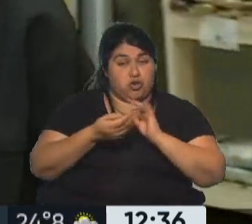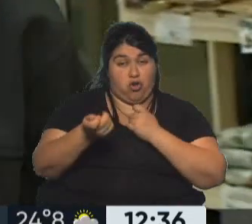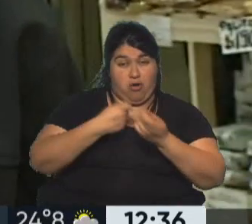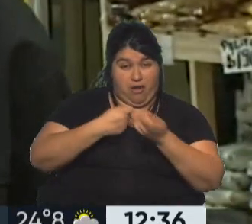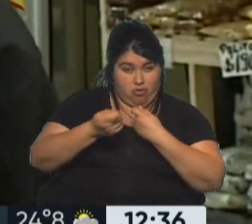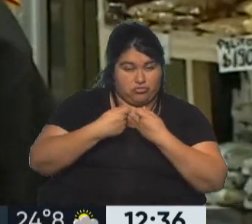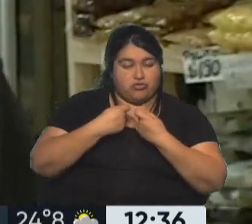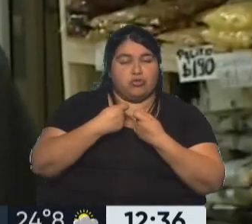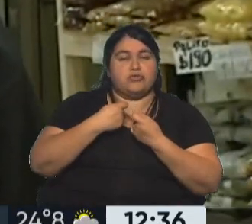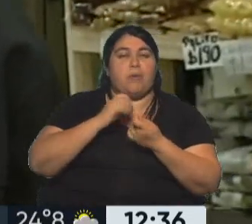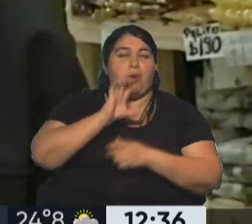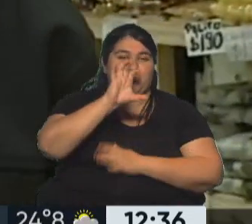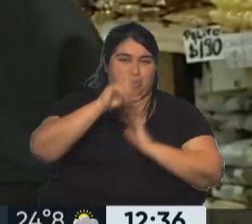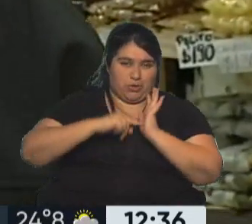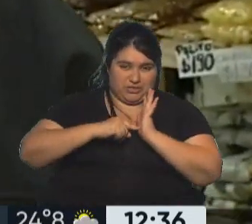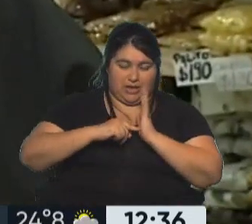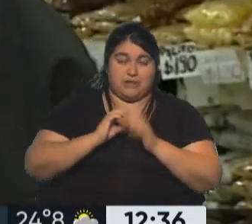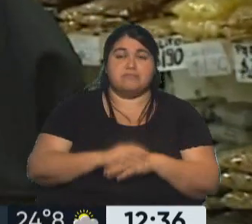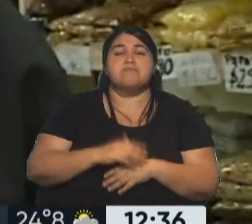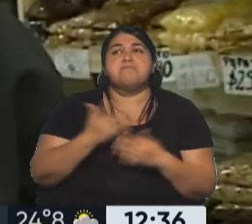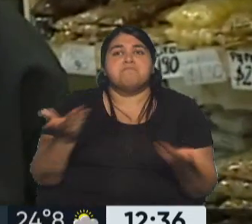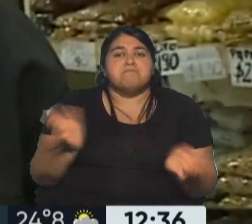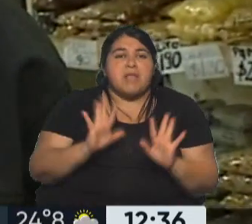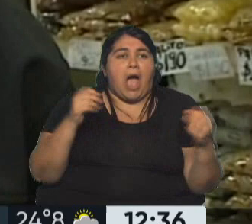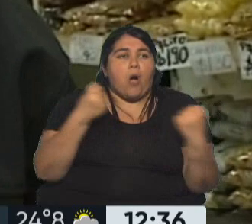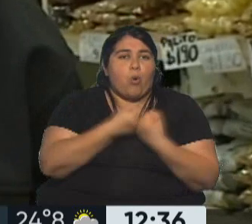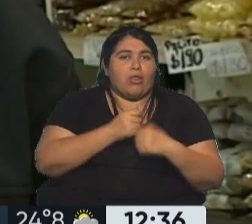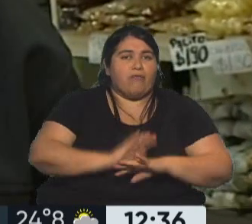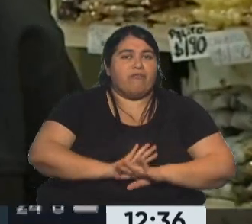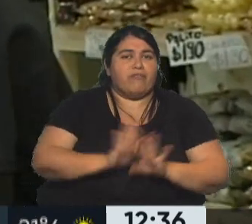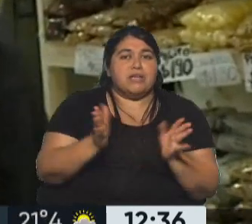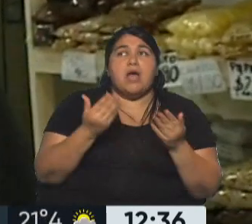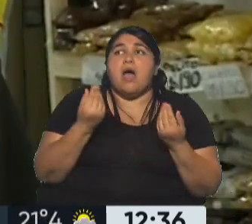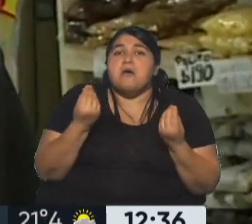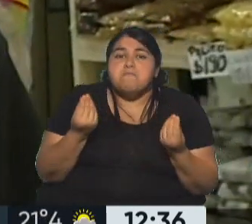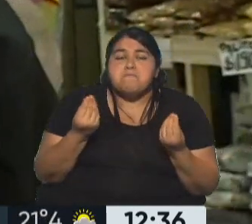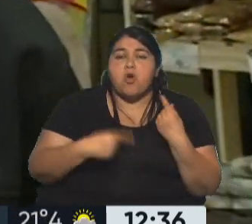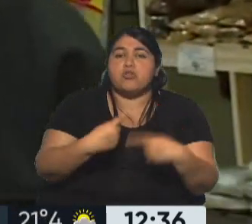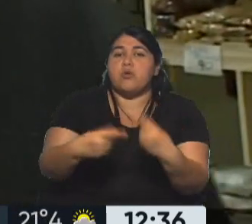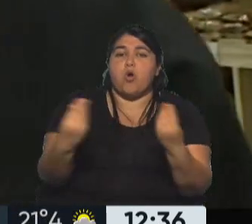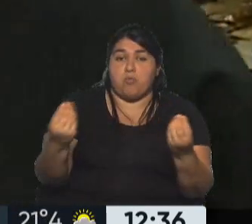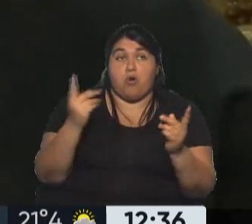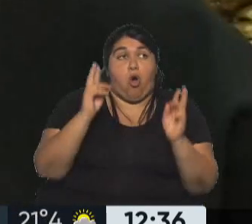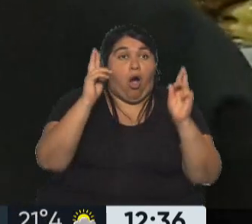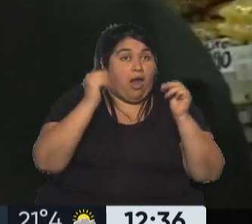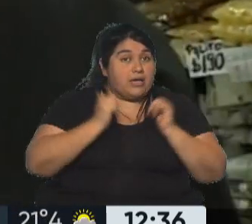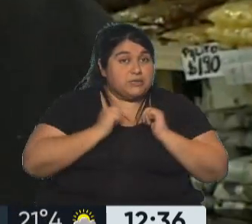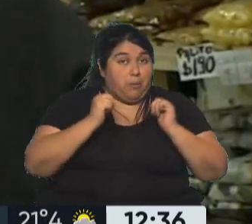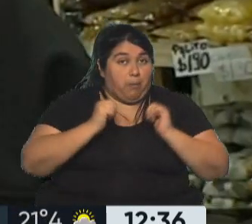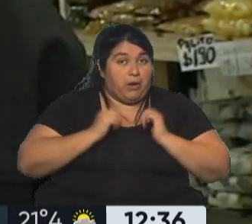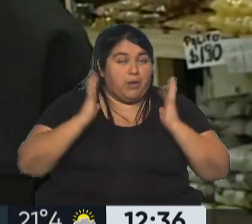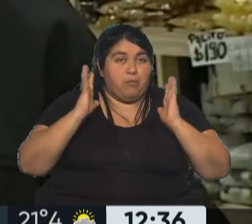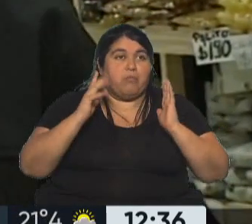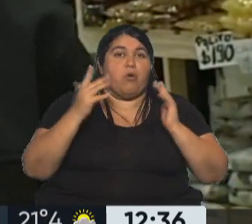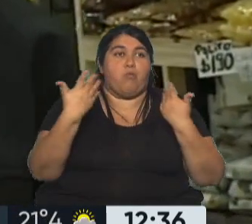de Buenos Aires el desafío es ese No ahora Finalizó el acuerdo qué va a pasar bueno digamos que esperemos que nuevamente se puedan